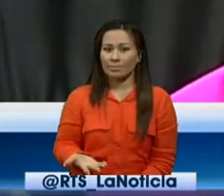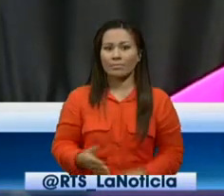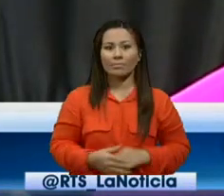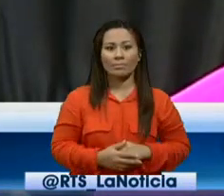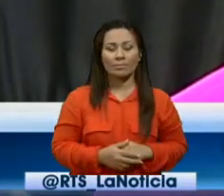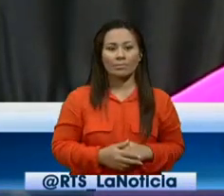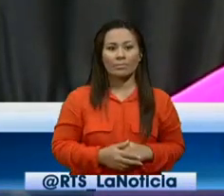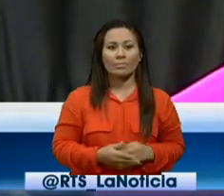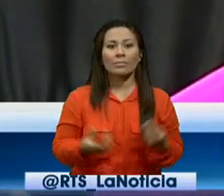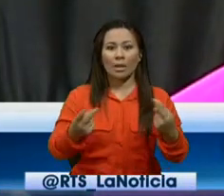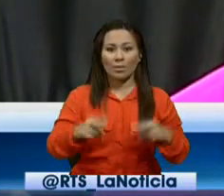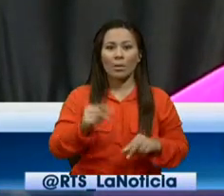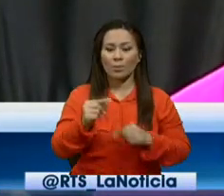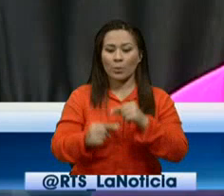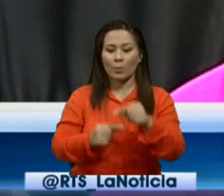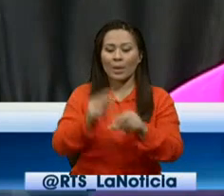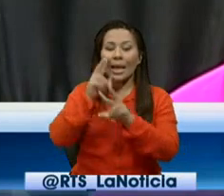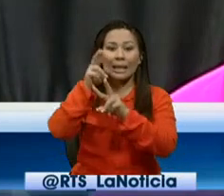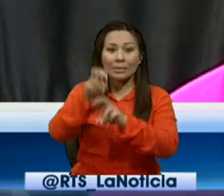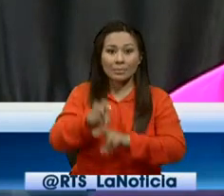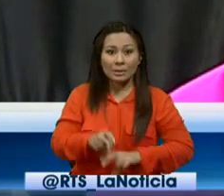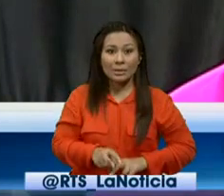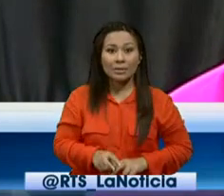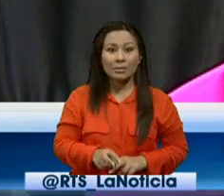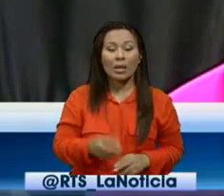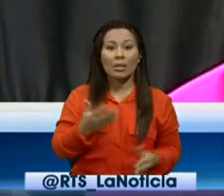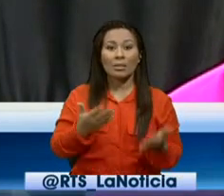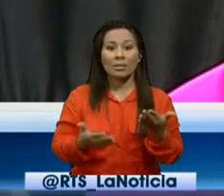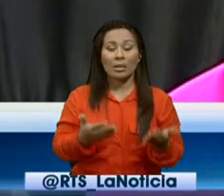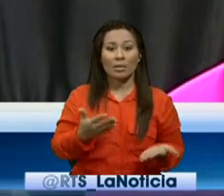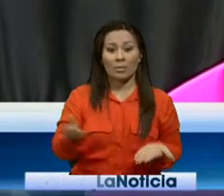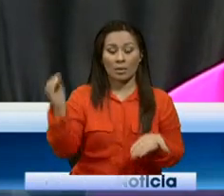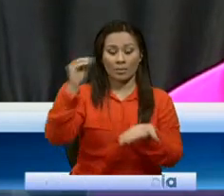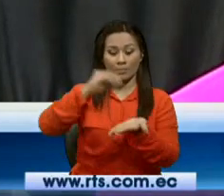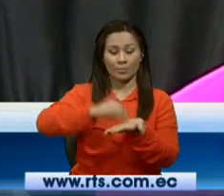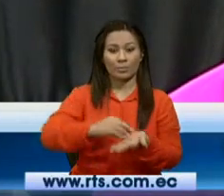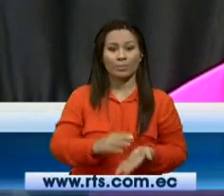haciendo todos los análisis en la zona para ver la posibilidad de